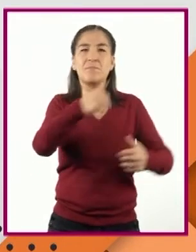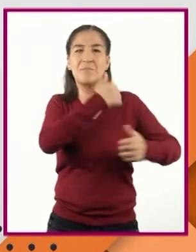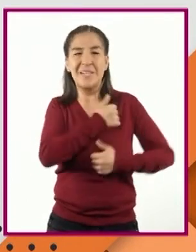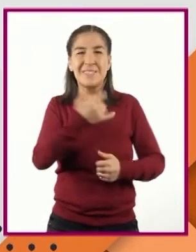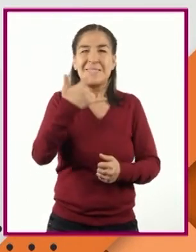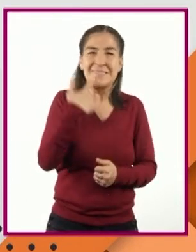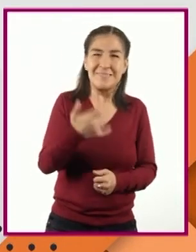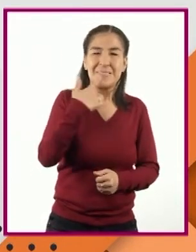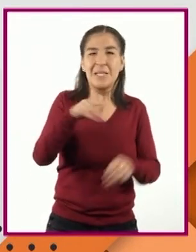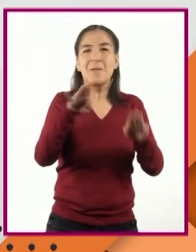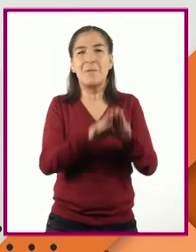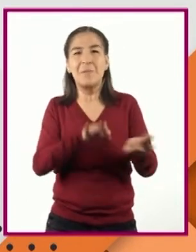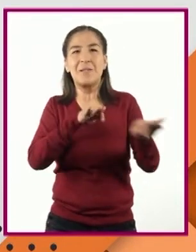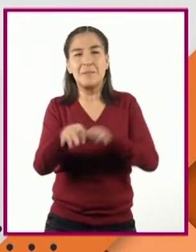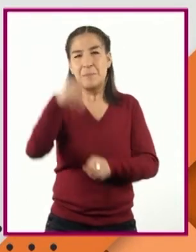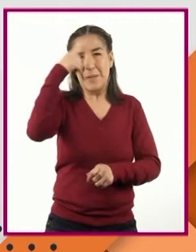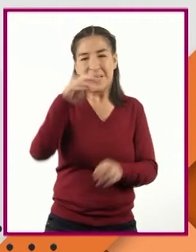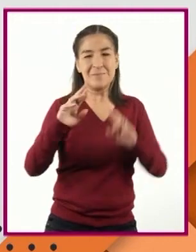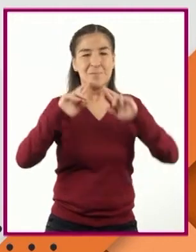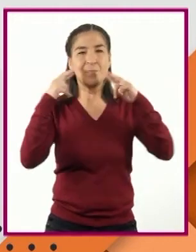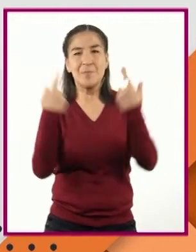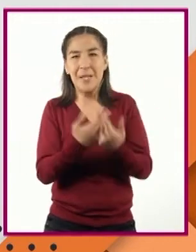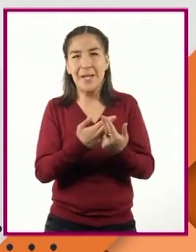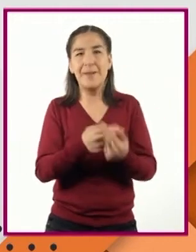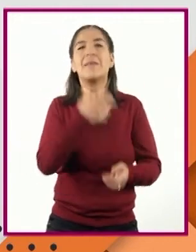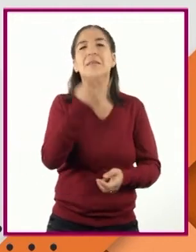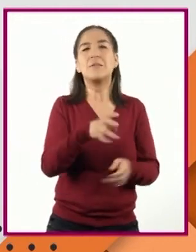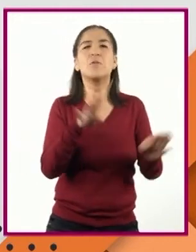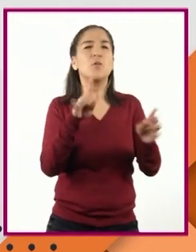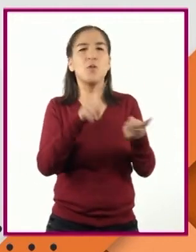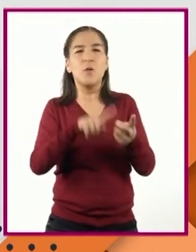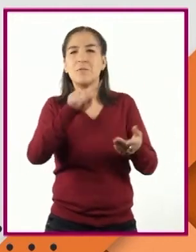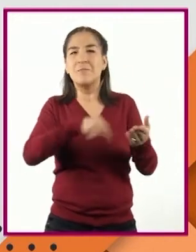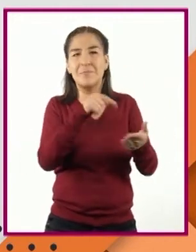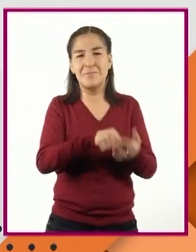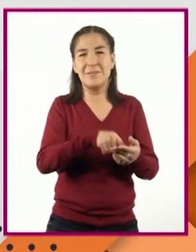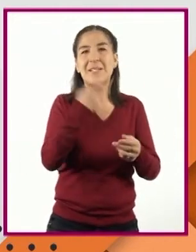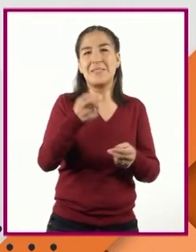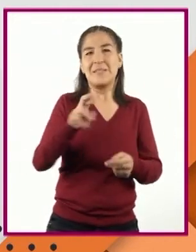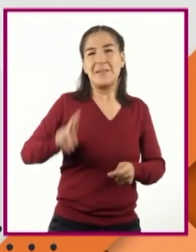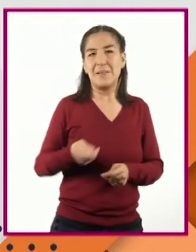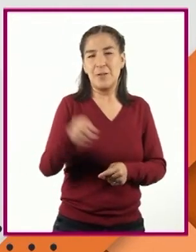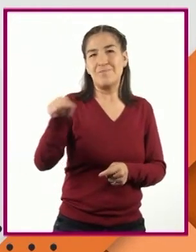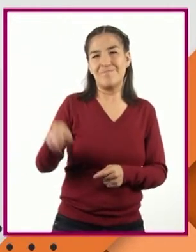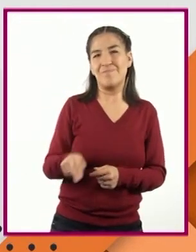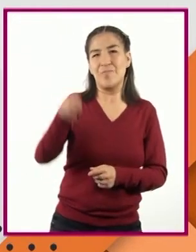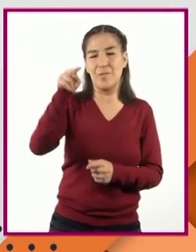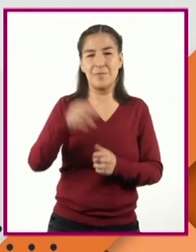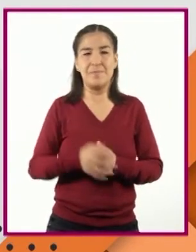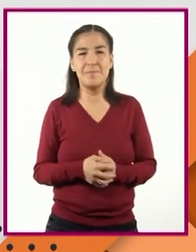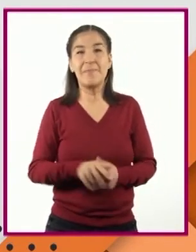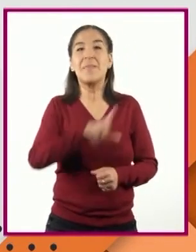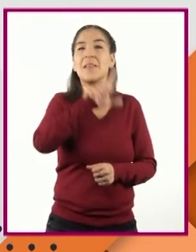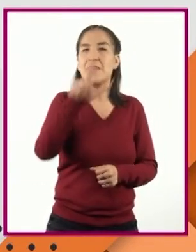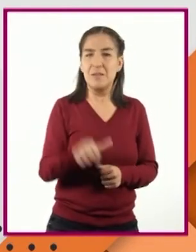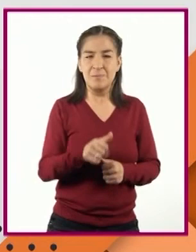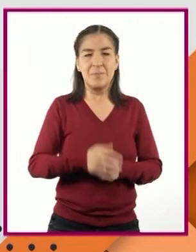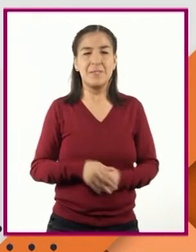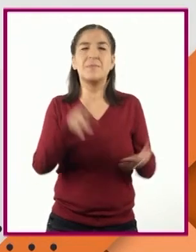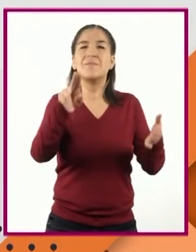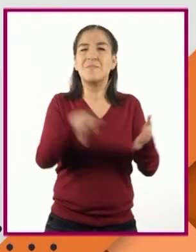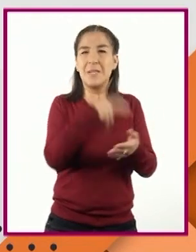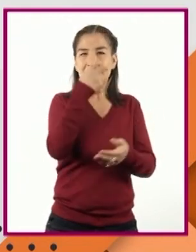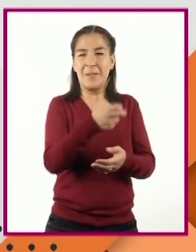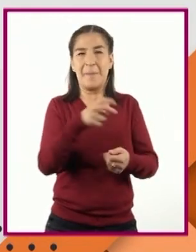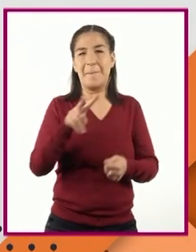esfuerzo y recursos habían sido reunidas y se encontraban al otro lado del río del norte. Luego, tuvo que firmar los